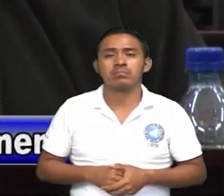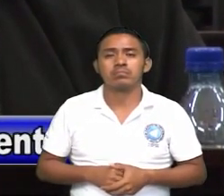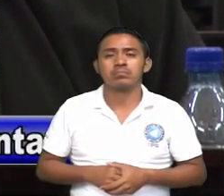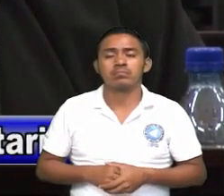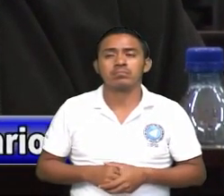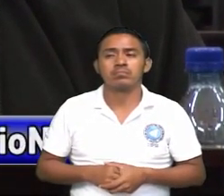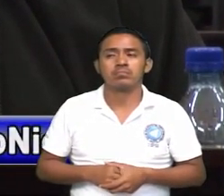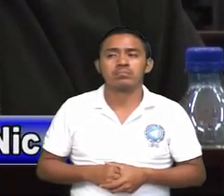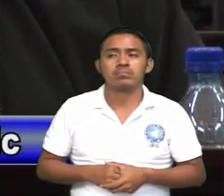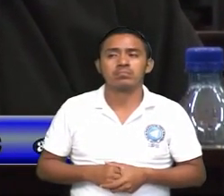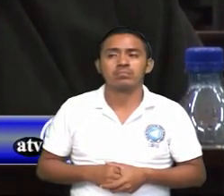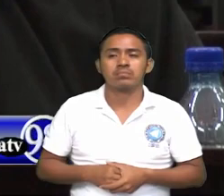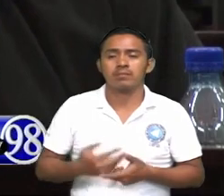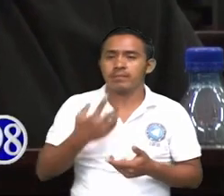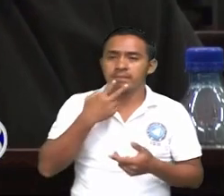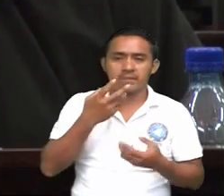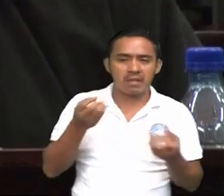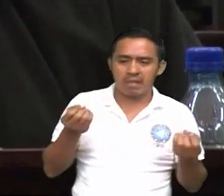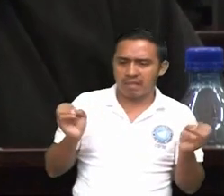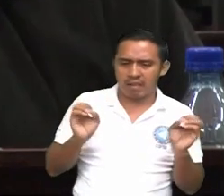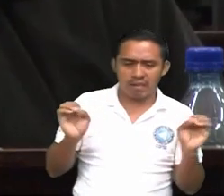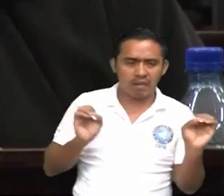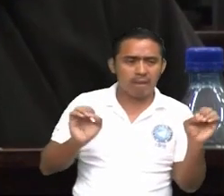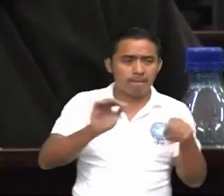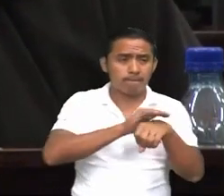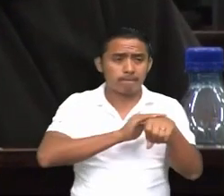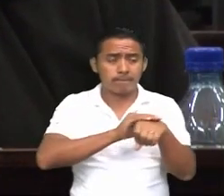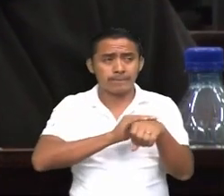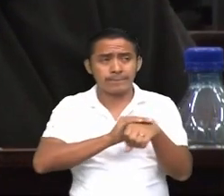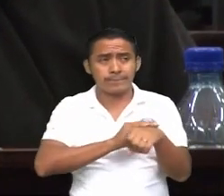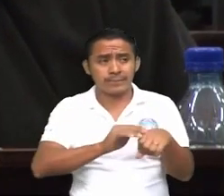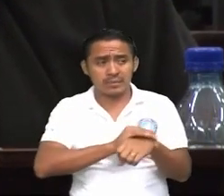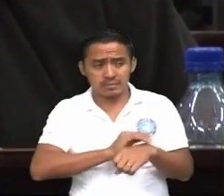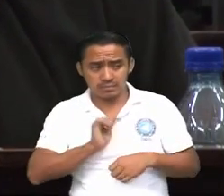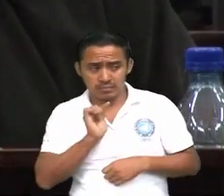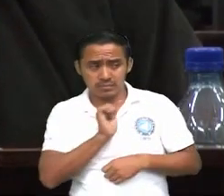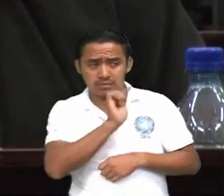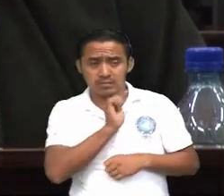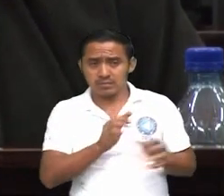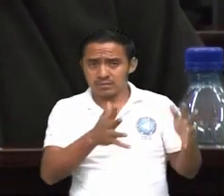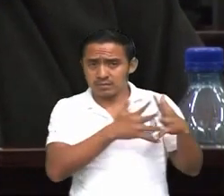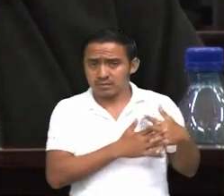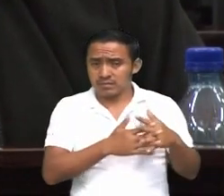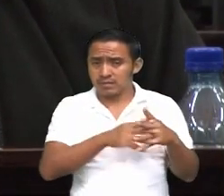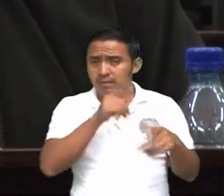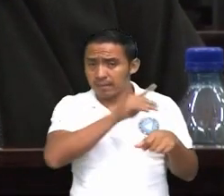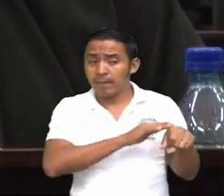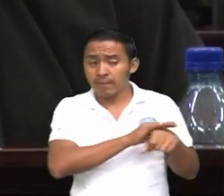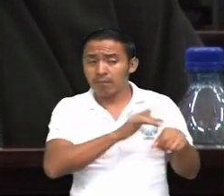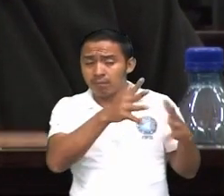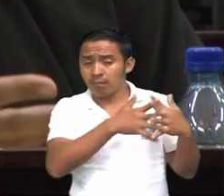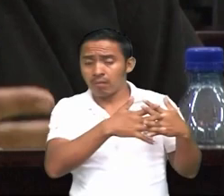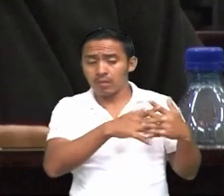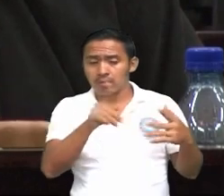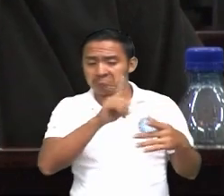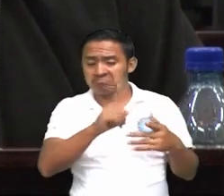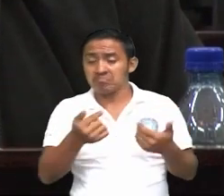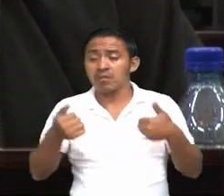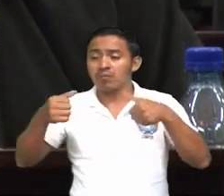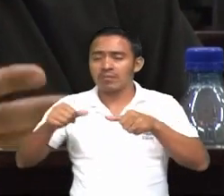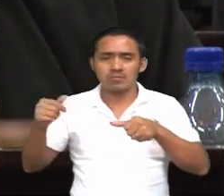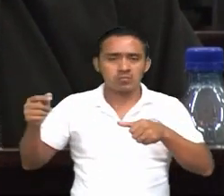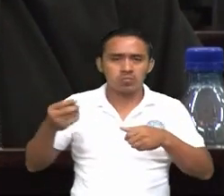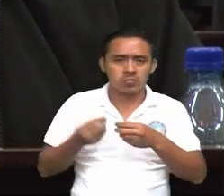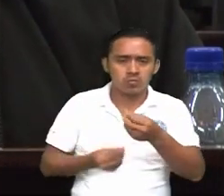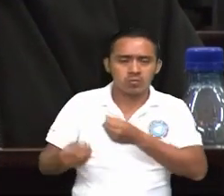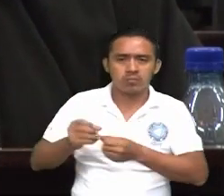no pedimos permiso al gendarme del mundo para tomar un acuerdo económico,